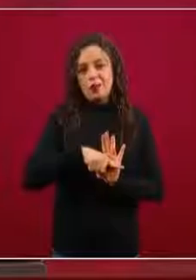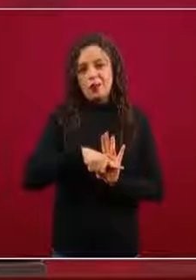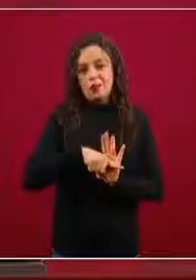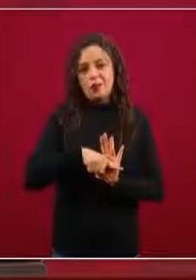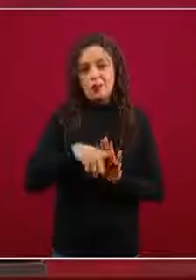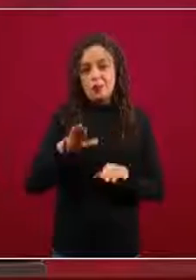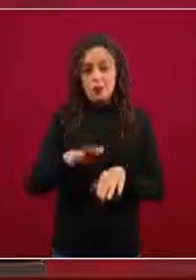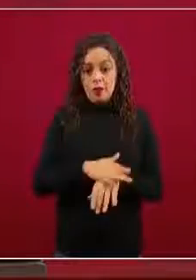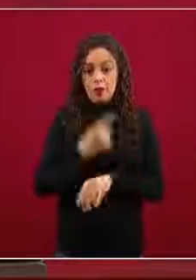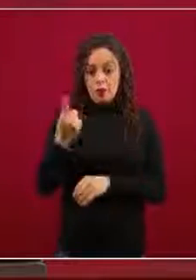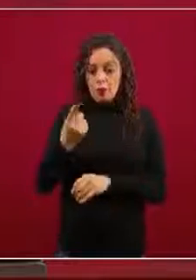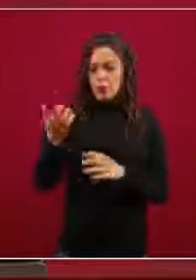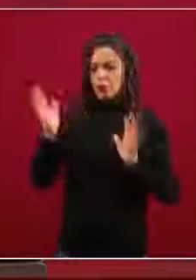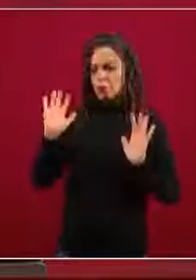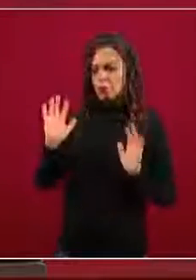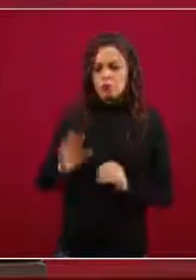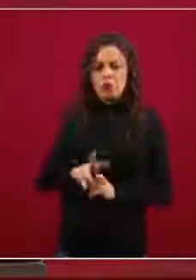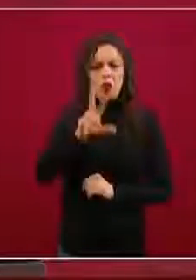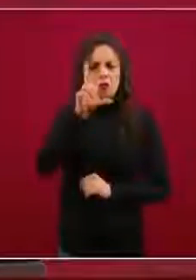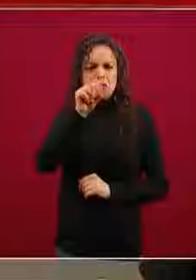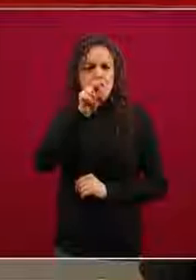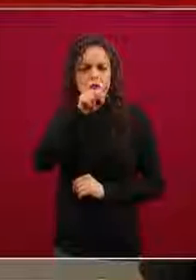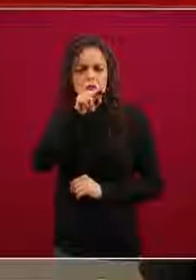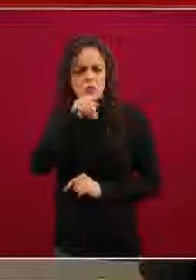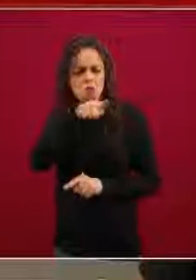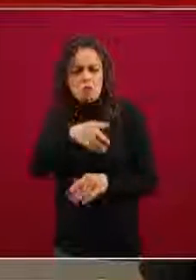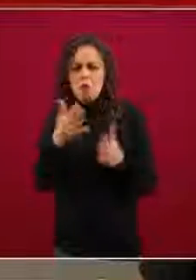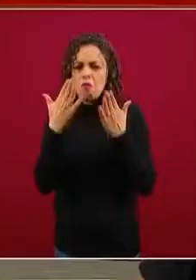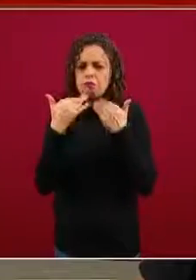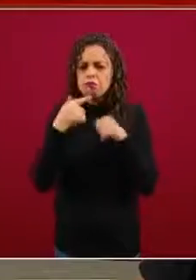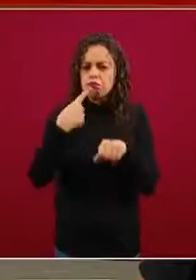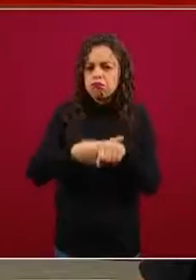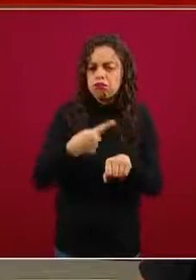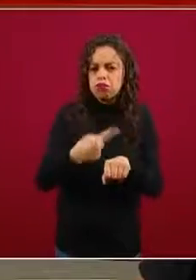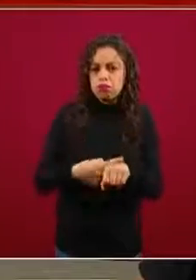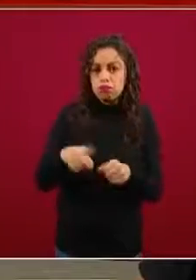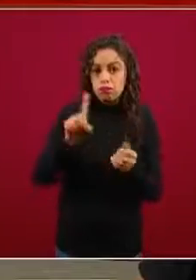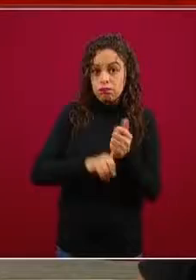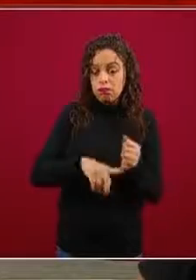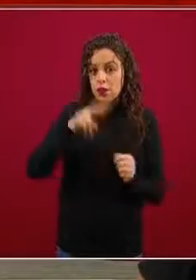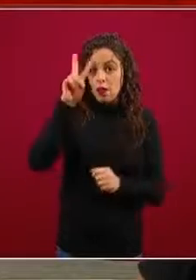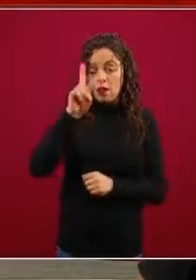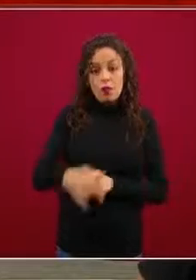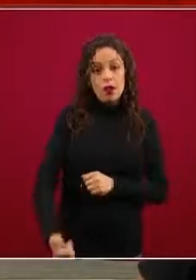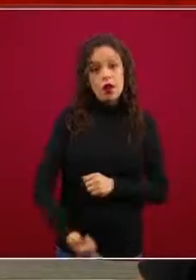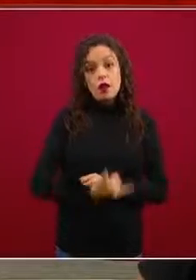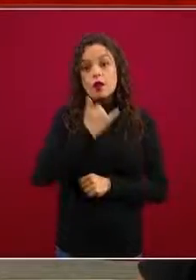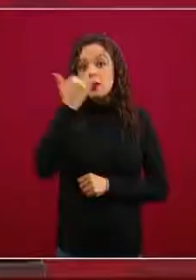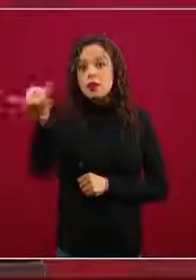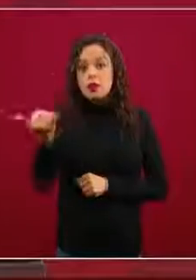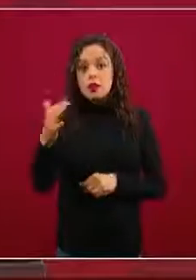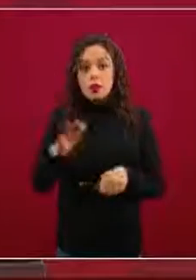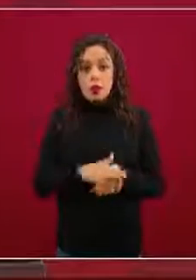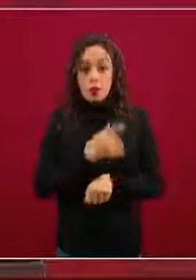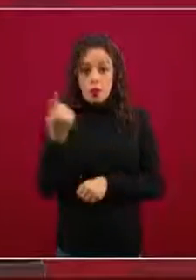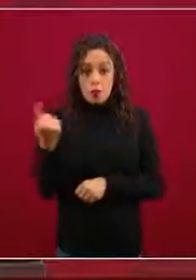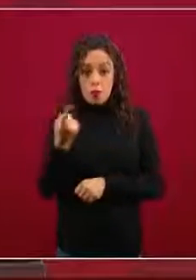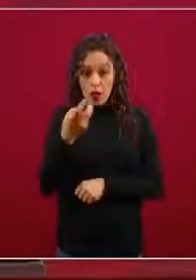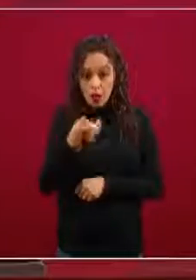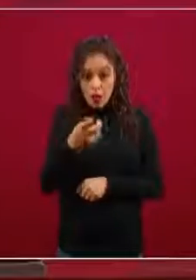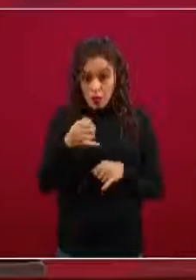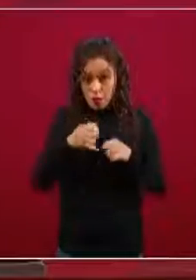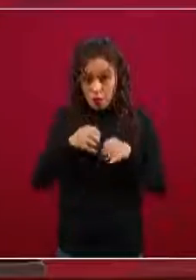digo, no te preocupes, no tienes la enfermedad, estaría cometiendo un error en términos médicos porque le estoy dando una información que no